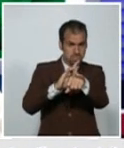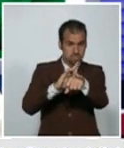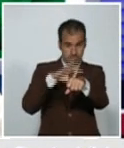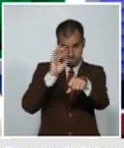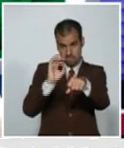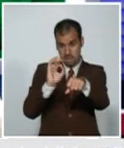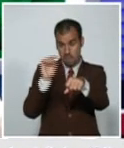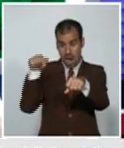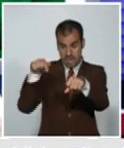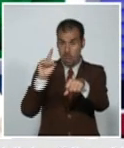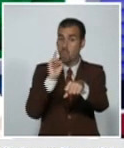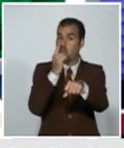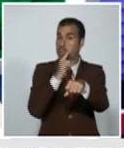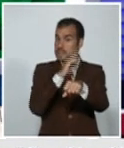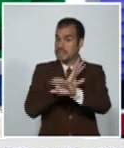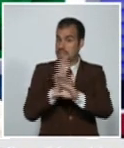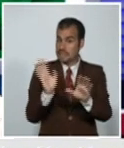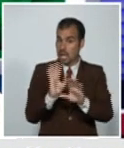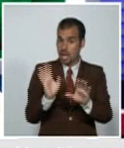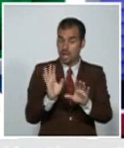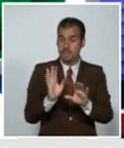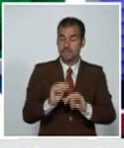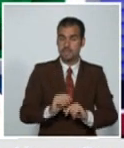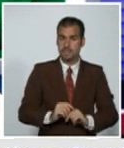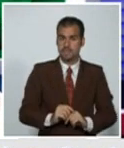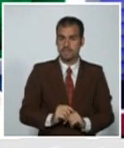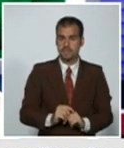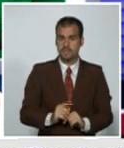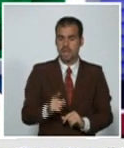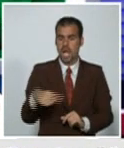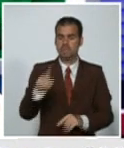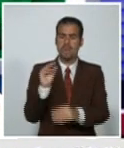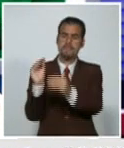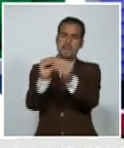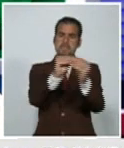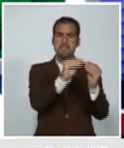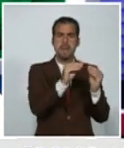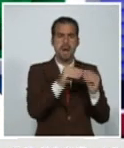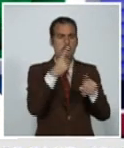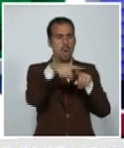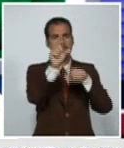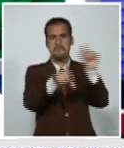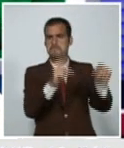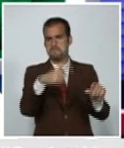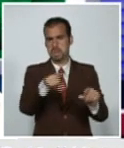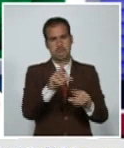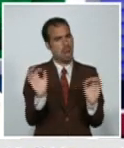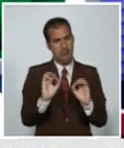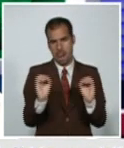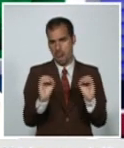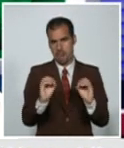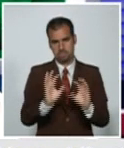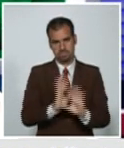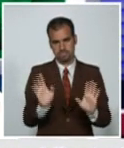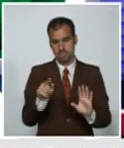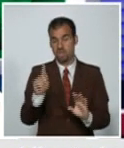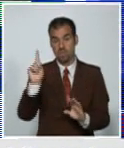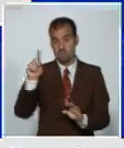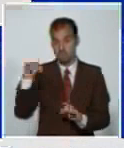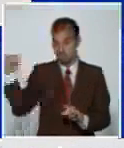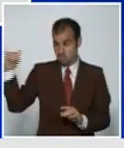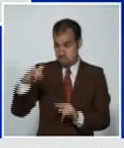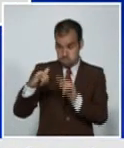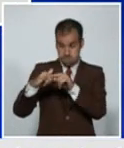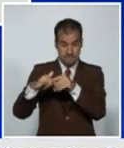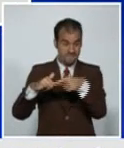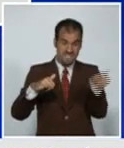decimos, pues no han infectado o no han contagiado a ninguna otra persona. En el gráfico